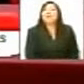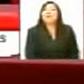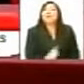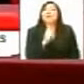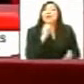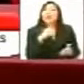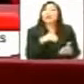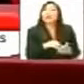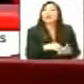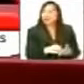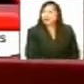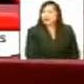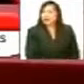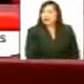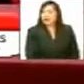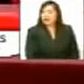está bajo revisión